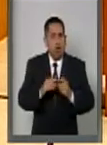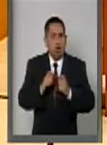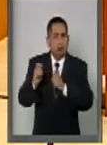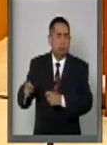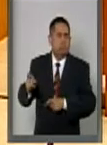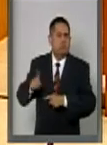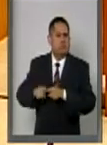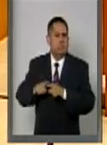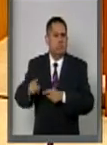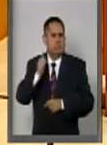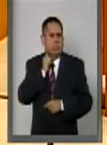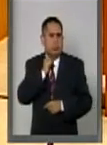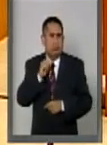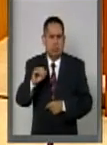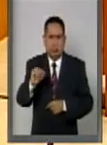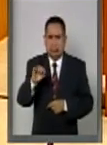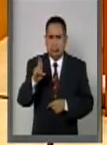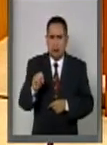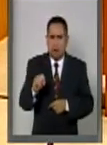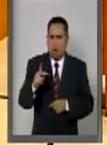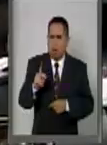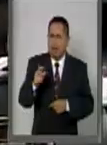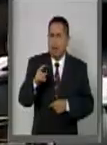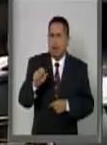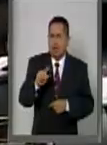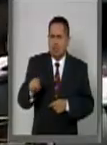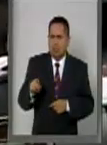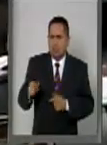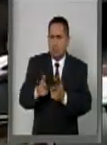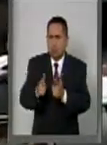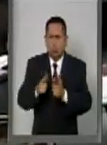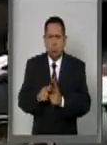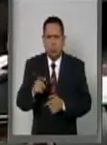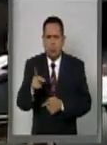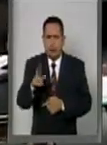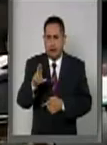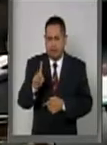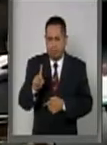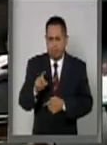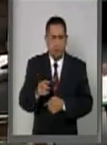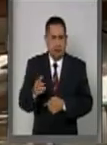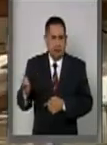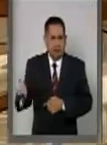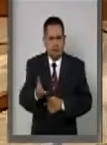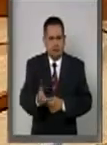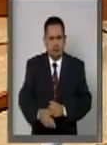Uso la palabra el senador Isidro Pedraza Chávez, del Partido de la Revolución Democrática.